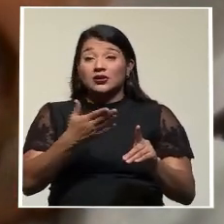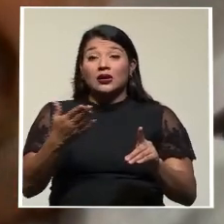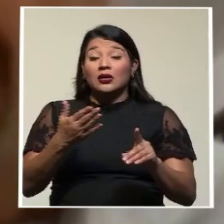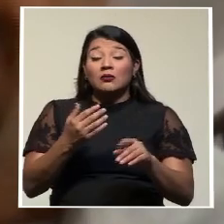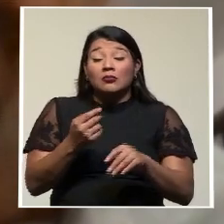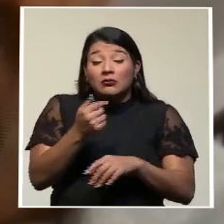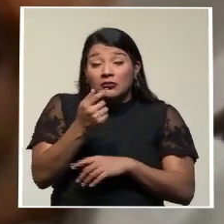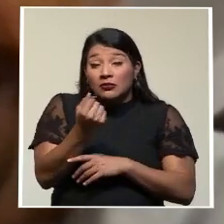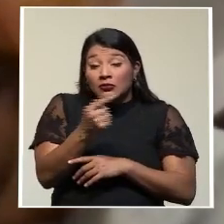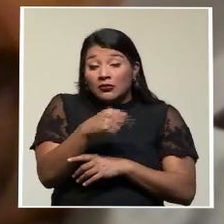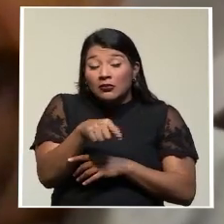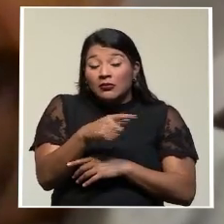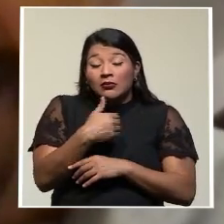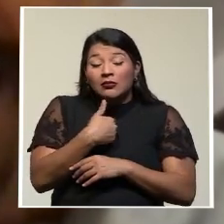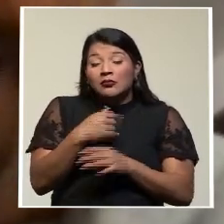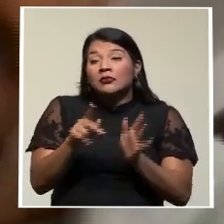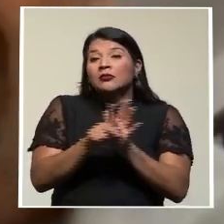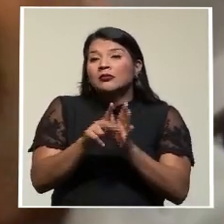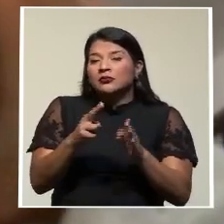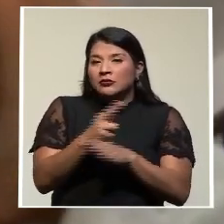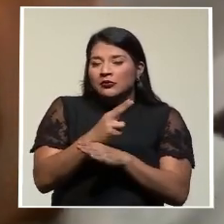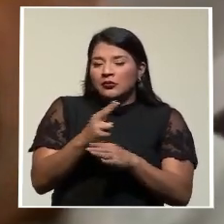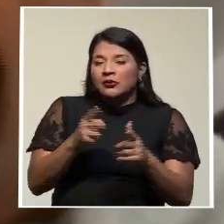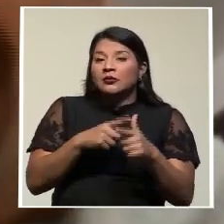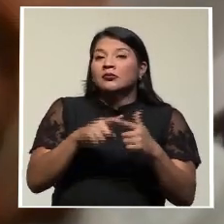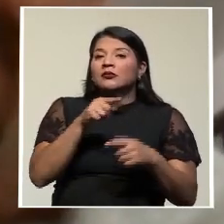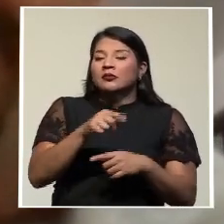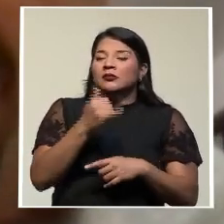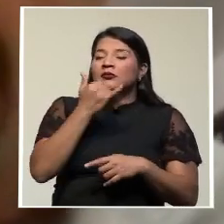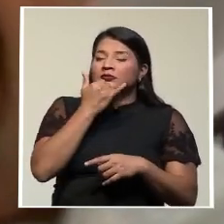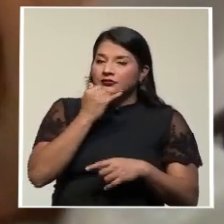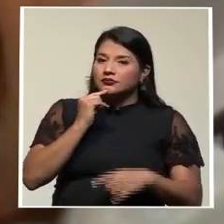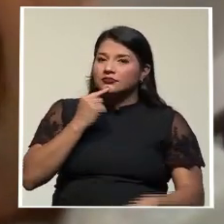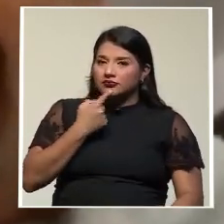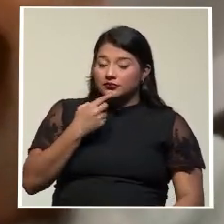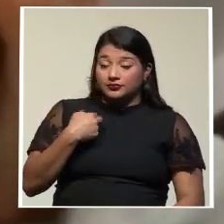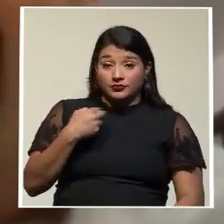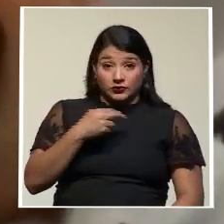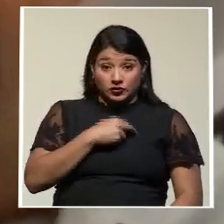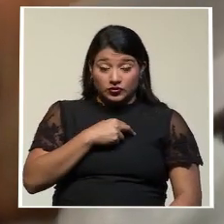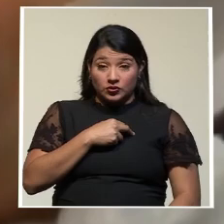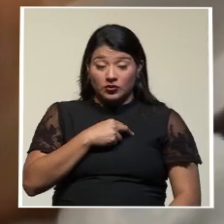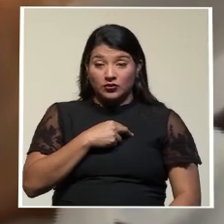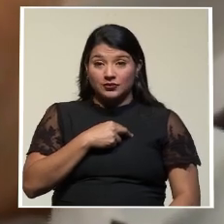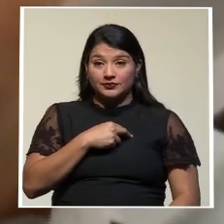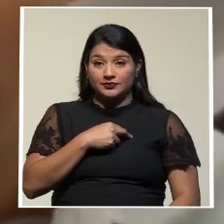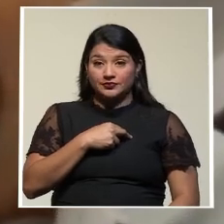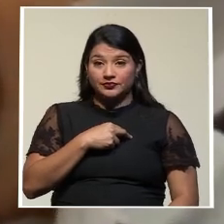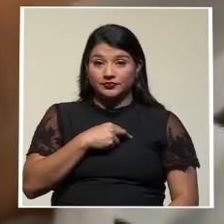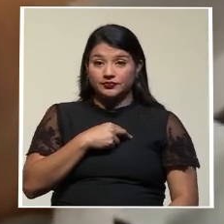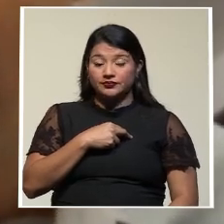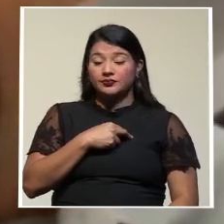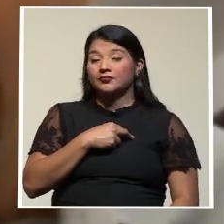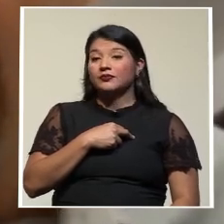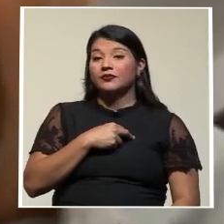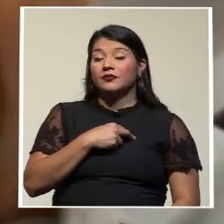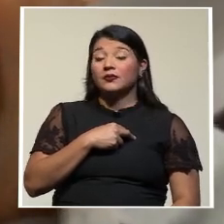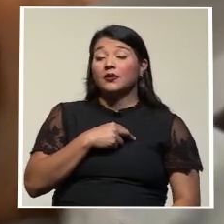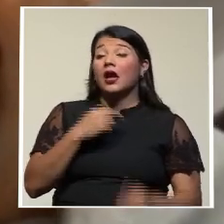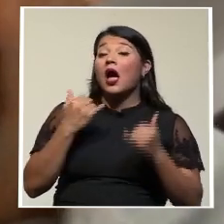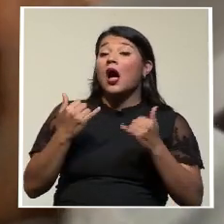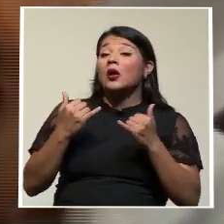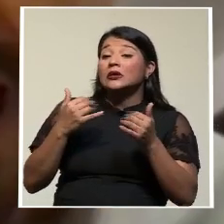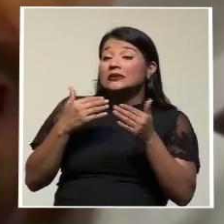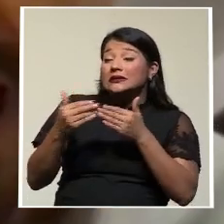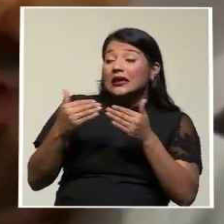tienen los inviertan, y eso es un error grave. Estamos a las puertas de que la